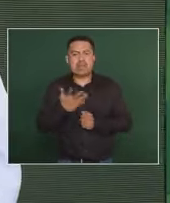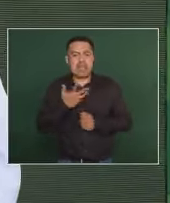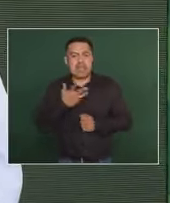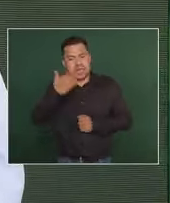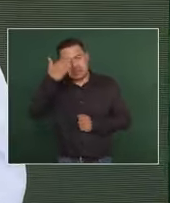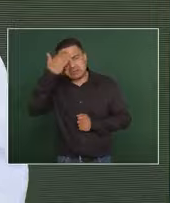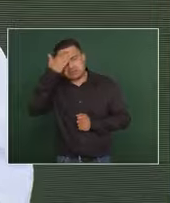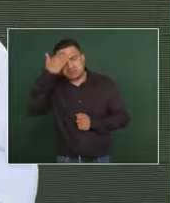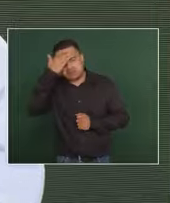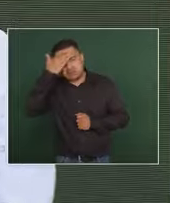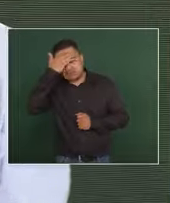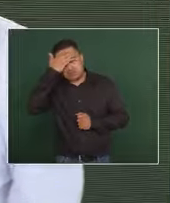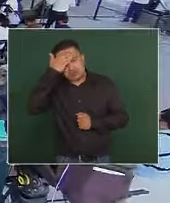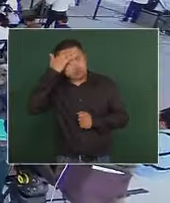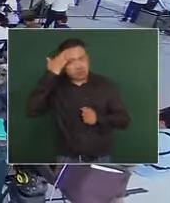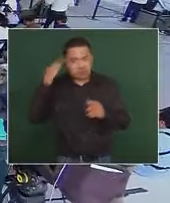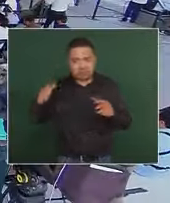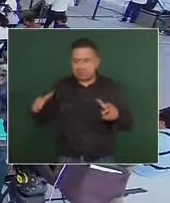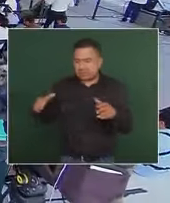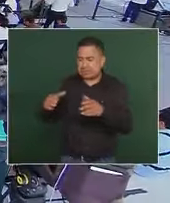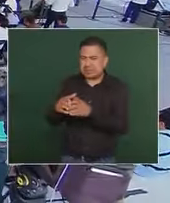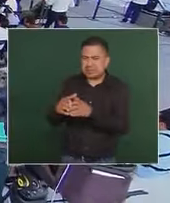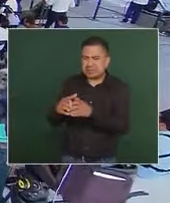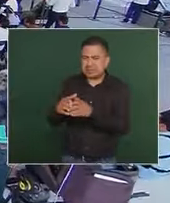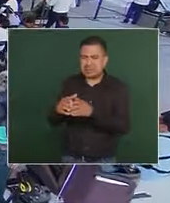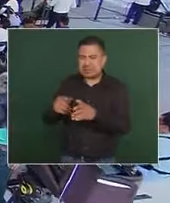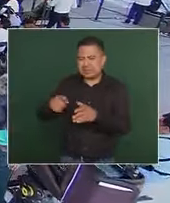líderes de estas organizaciones